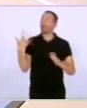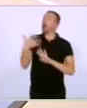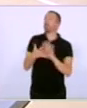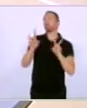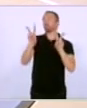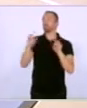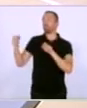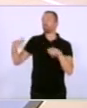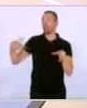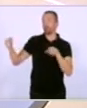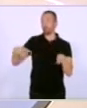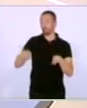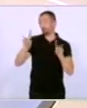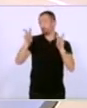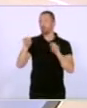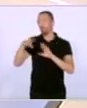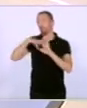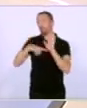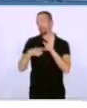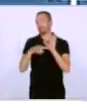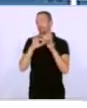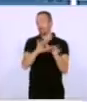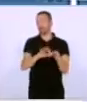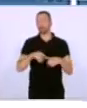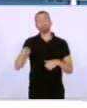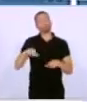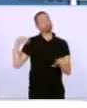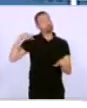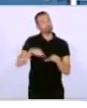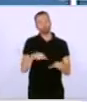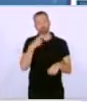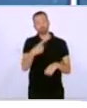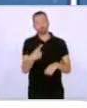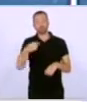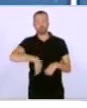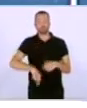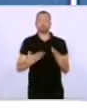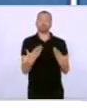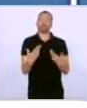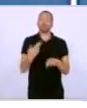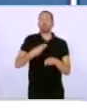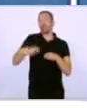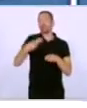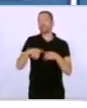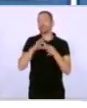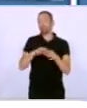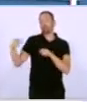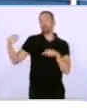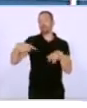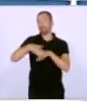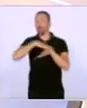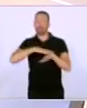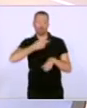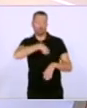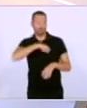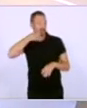ustedes insisten a lo largo de la campaña en que ha llevado a cabo el gobierno de Pedro Sánchez ha supuesto un efecto llamada Cuál es la solución que